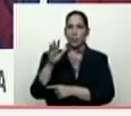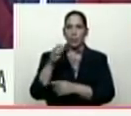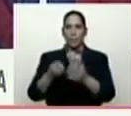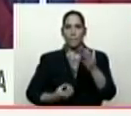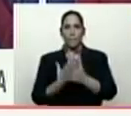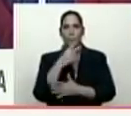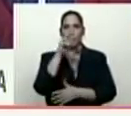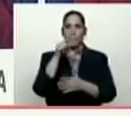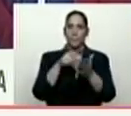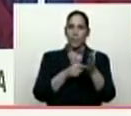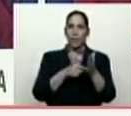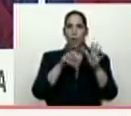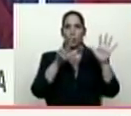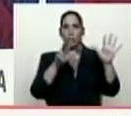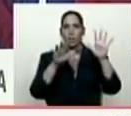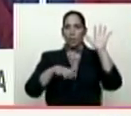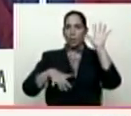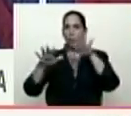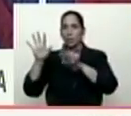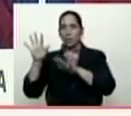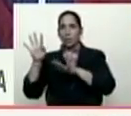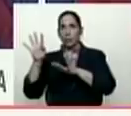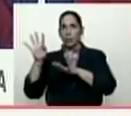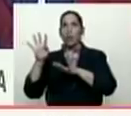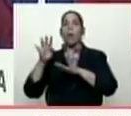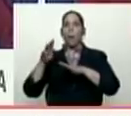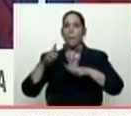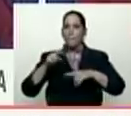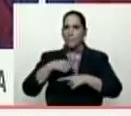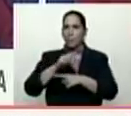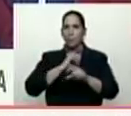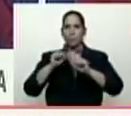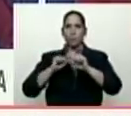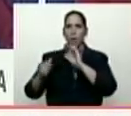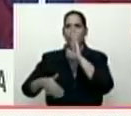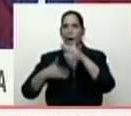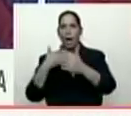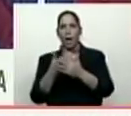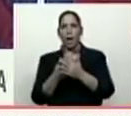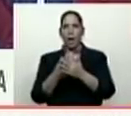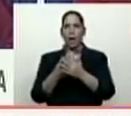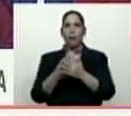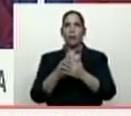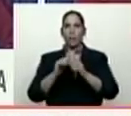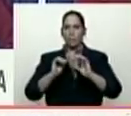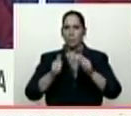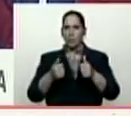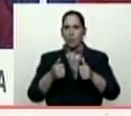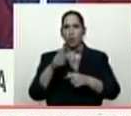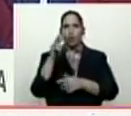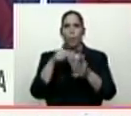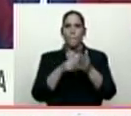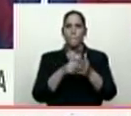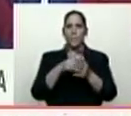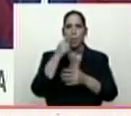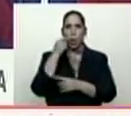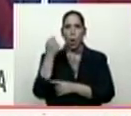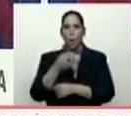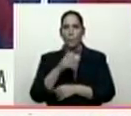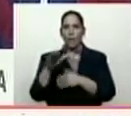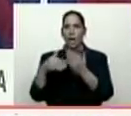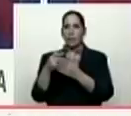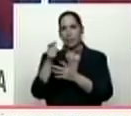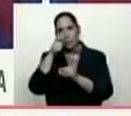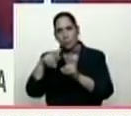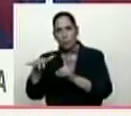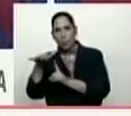mayo de 1819 sus primeros movimientos hacia la Nueva Granada, partiendo con más de 2.000 hombres hacia la población de Mantecal, con rumbo